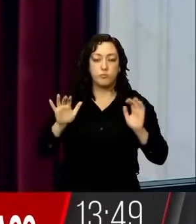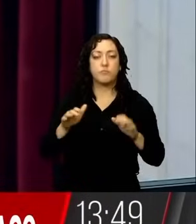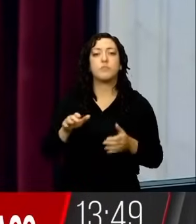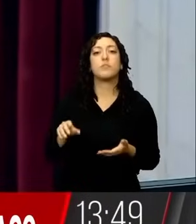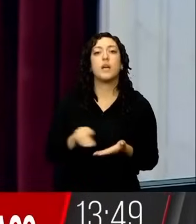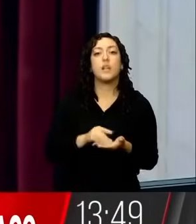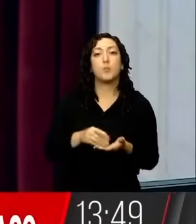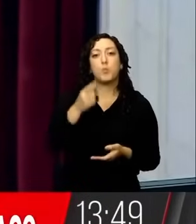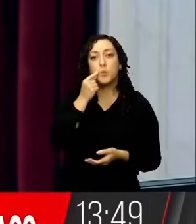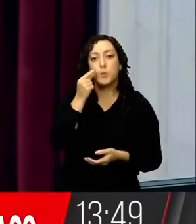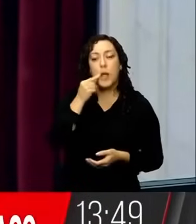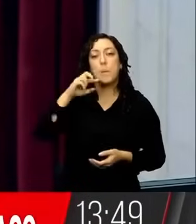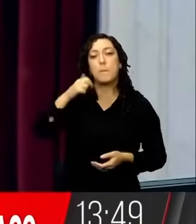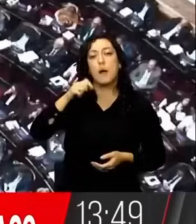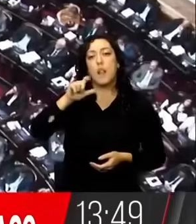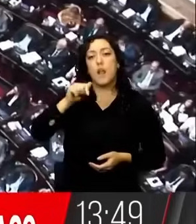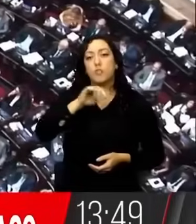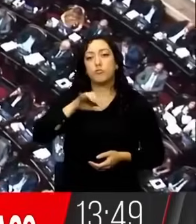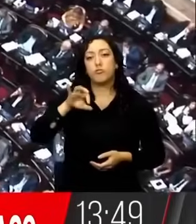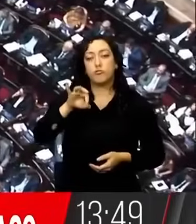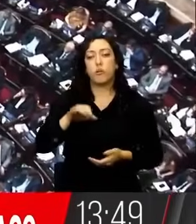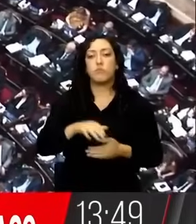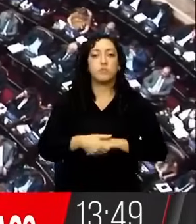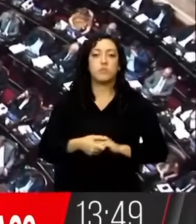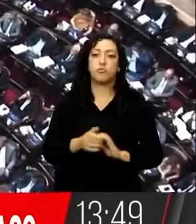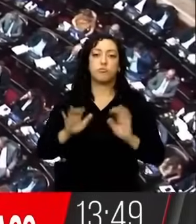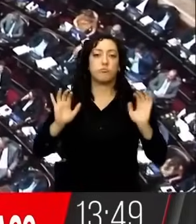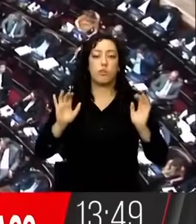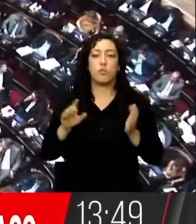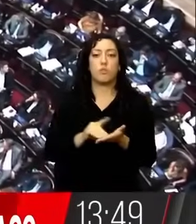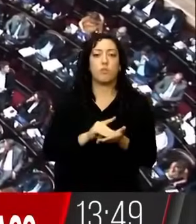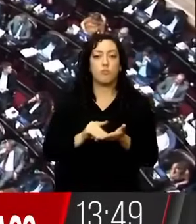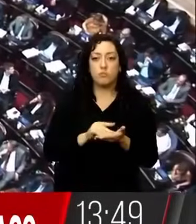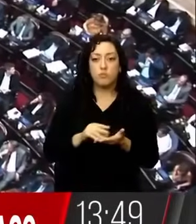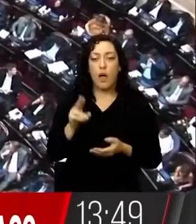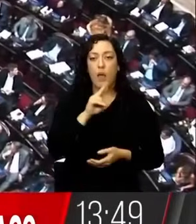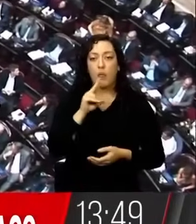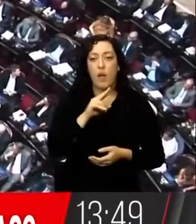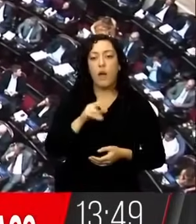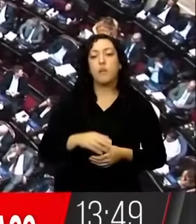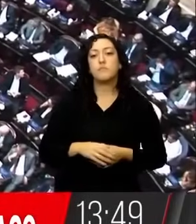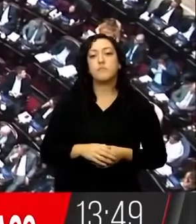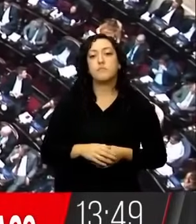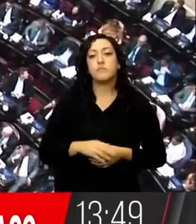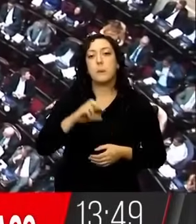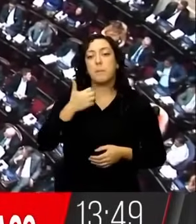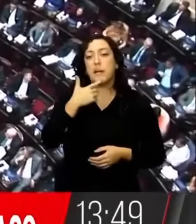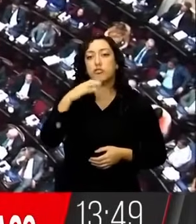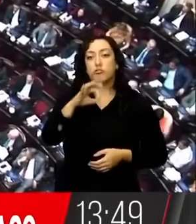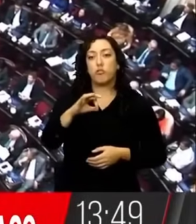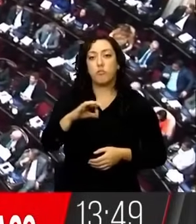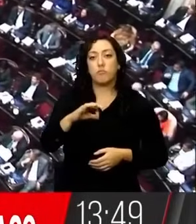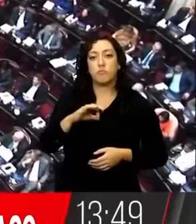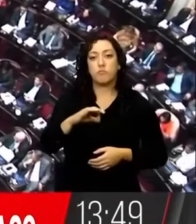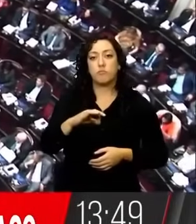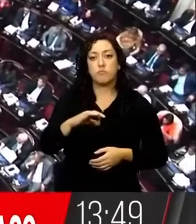Abstención, diputado Sergio Palazzo. Abstención, diputada Fabiana Paso.